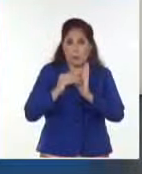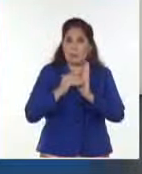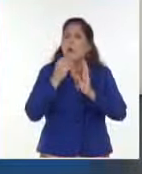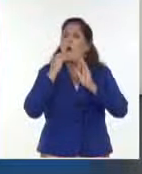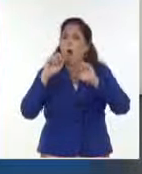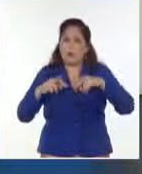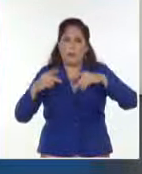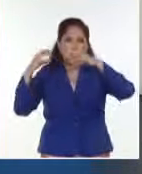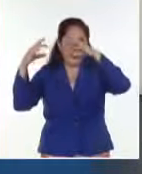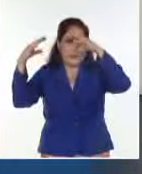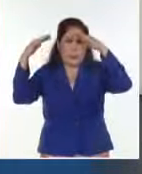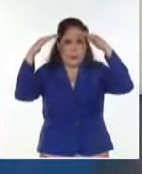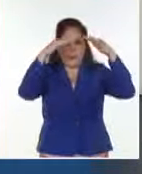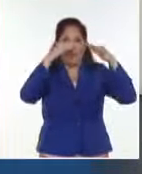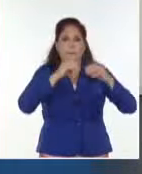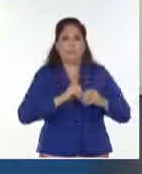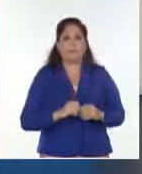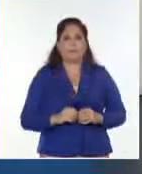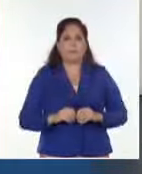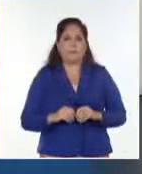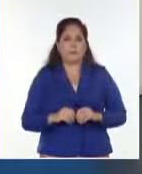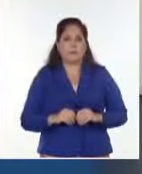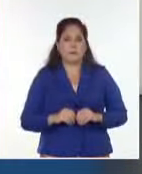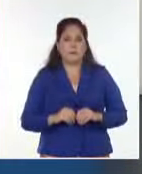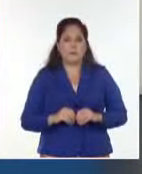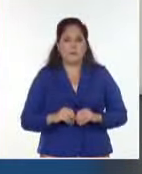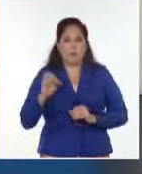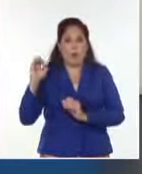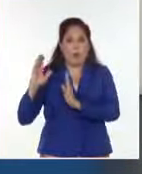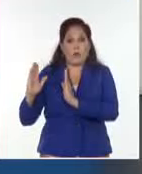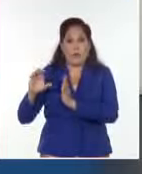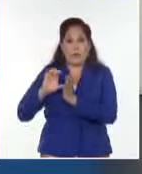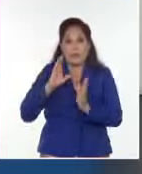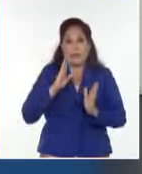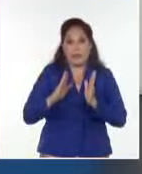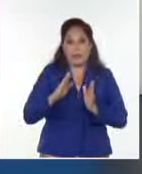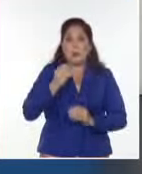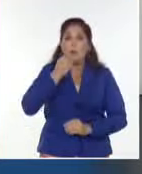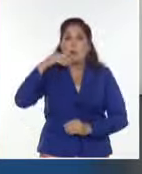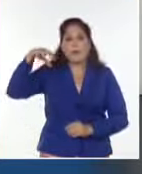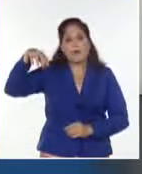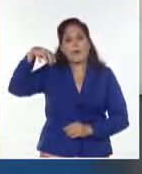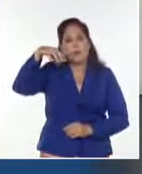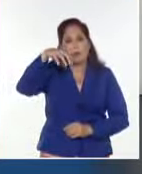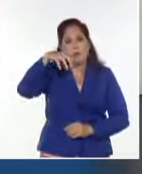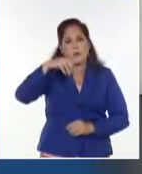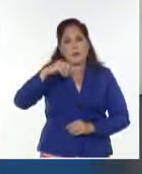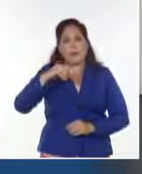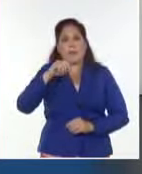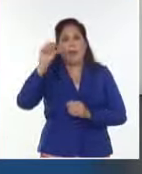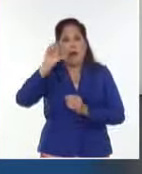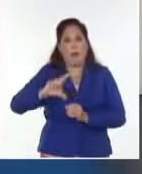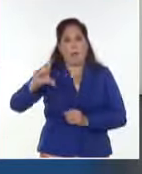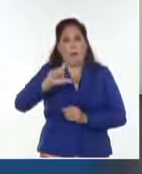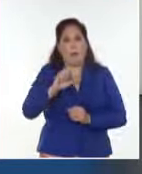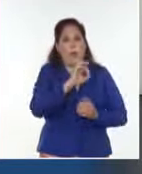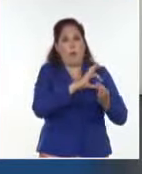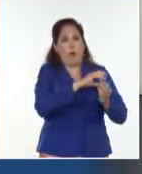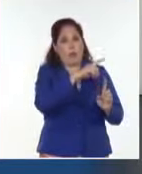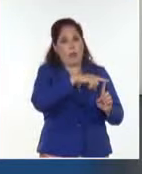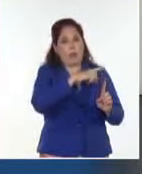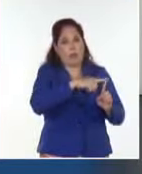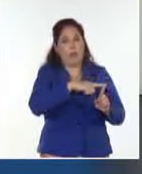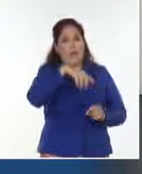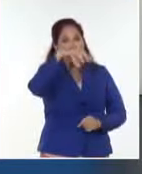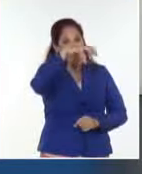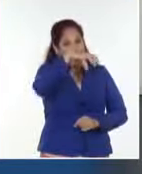parcialmente nublado. Se nublará en zonas del interior y sur del occidente y centro, con aislados chubascos y lluvias, nublados desde Camagüey hasta Guantánamo, con algunos